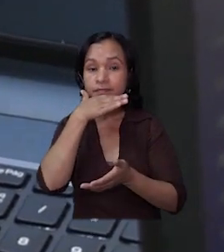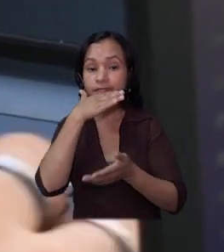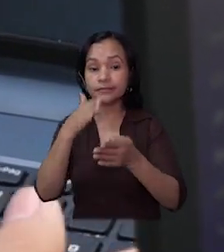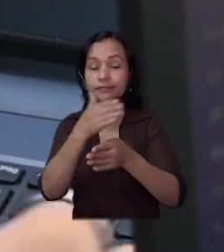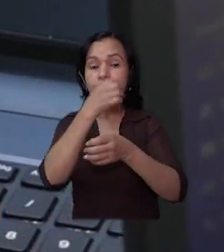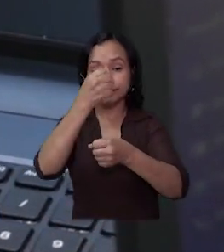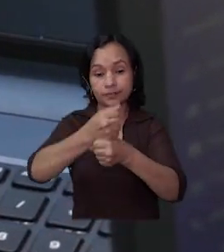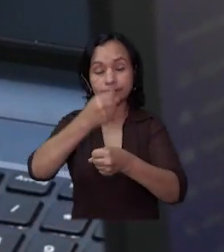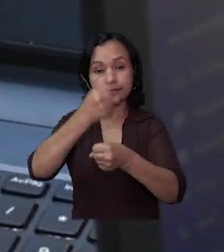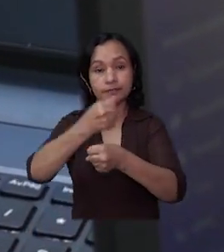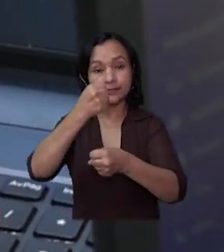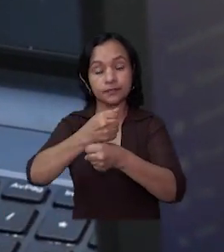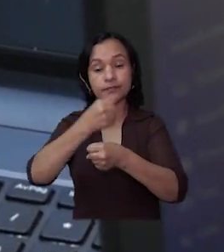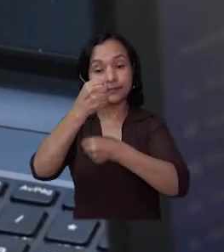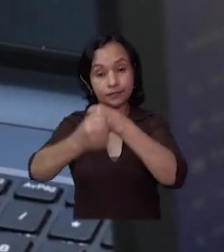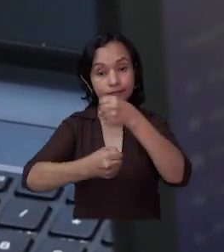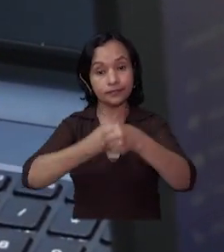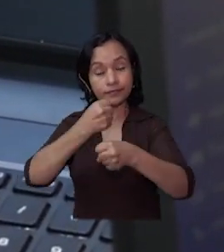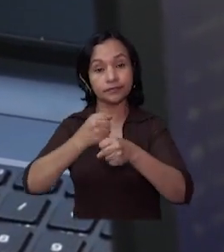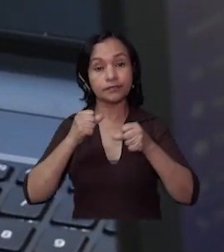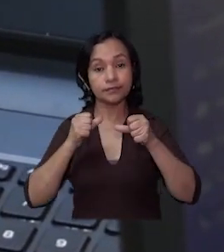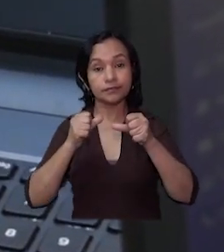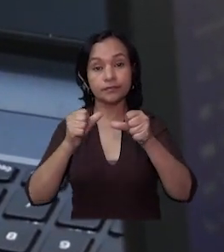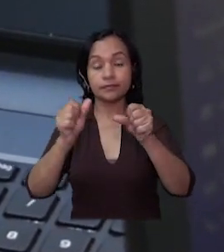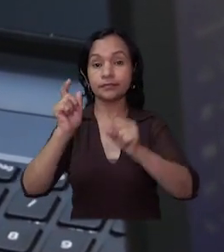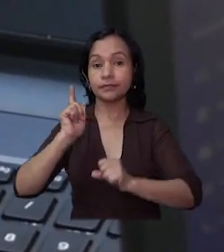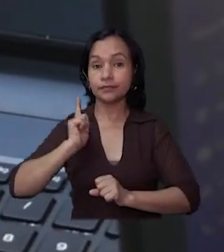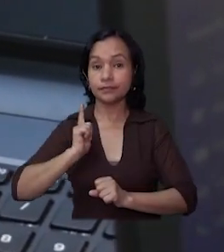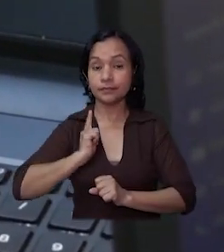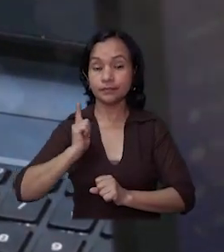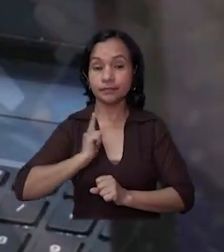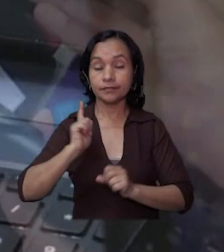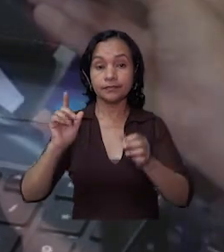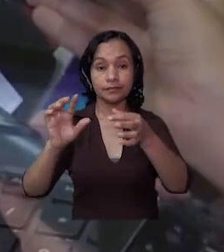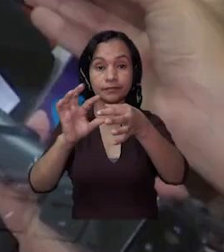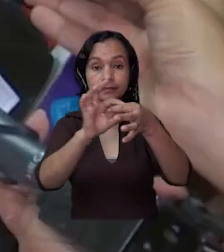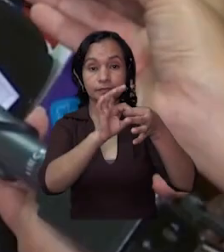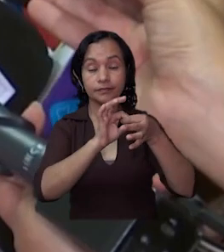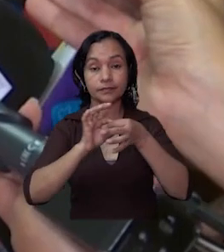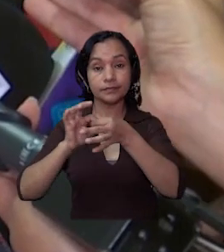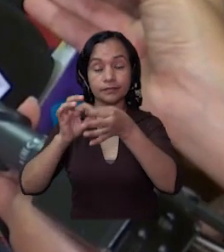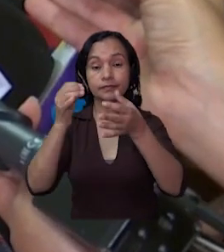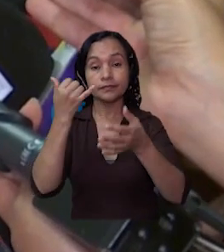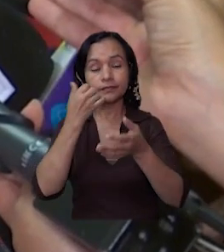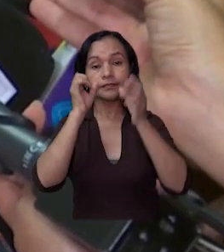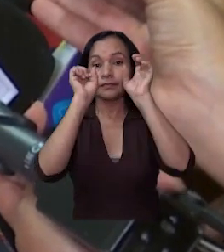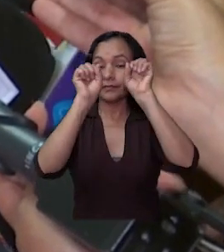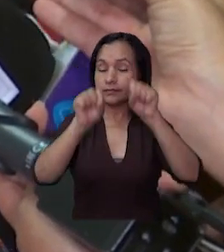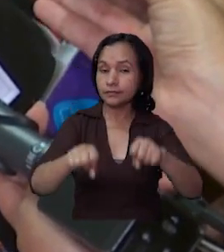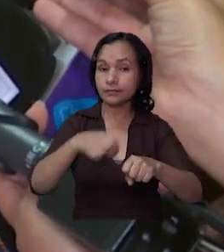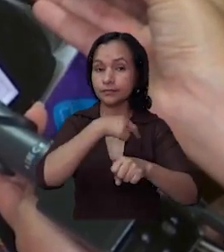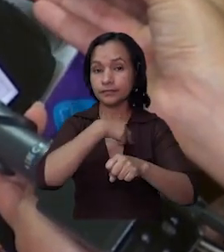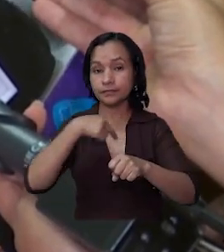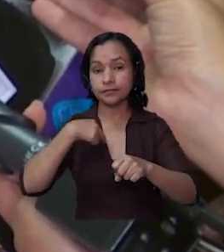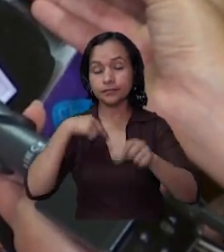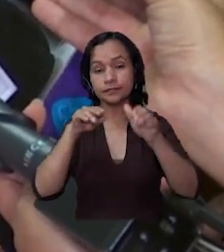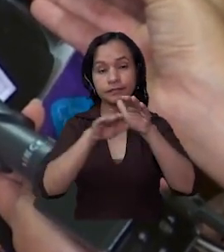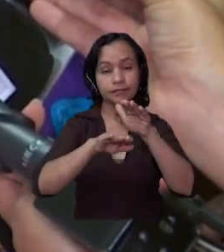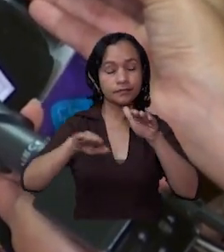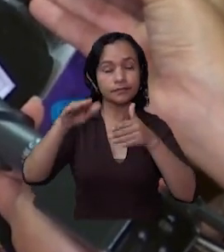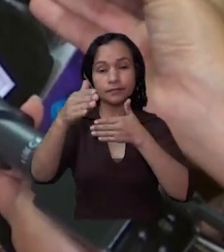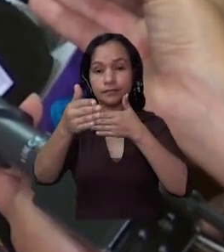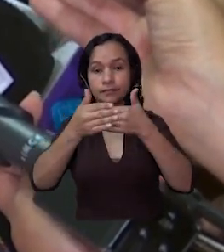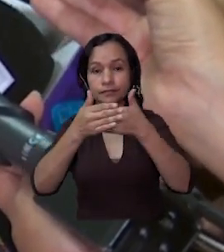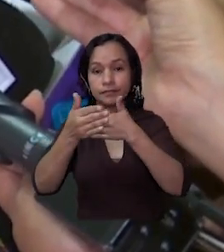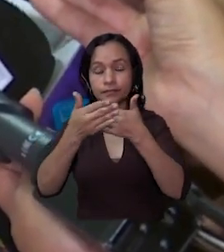circunstancias, ¿verdad?, también hemos venido trabajando durante todo este año en contar con una unidad móvil que sea capaz de